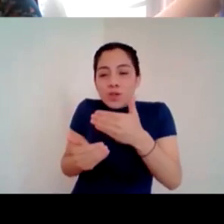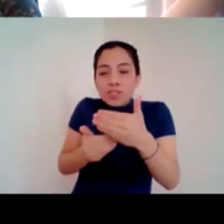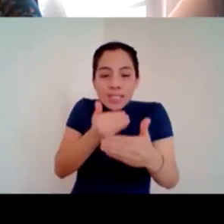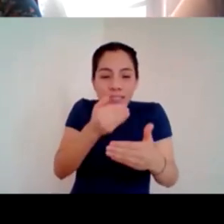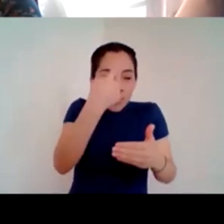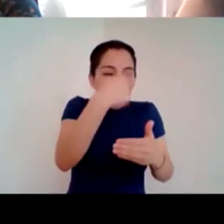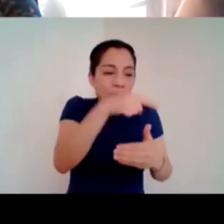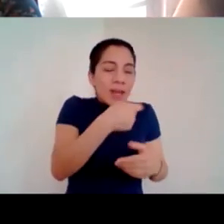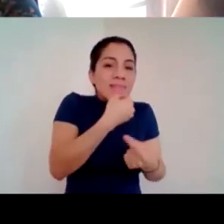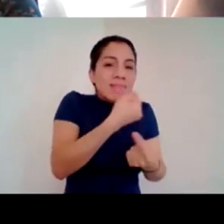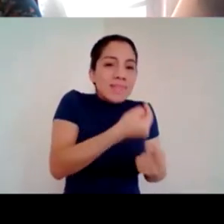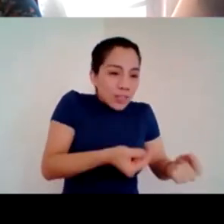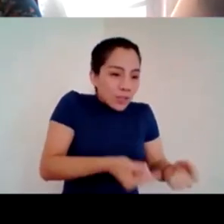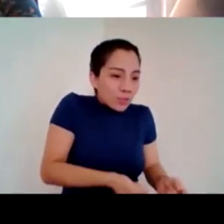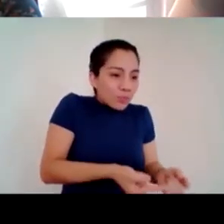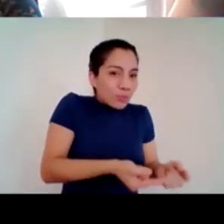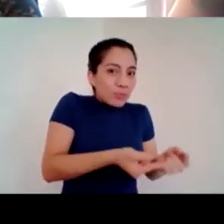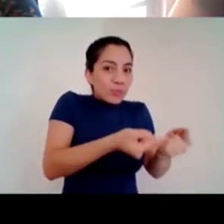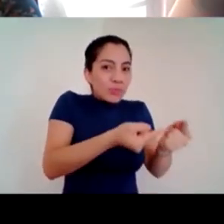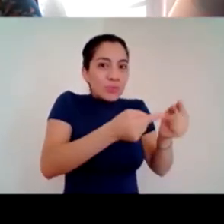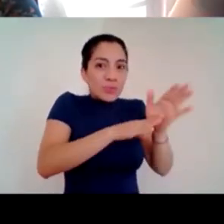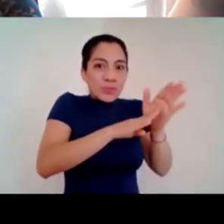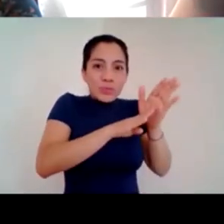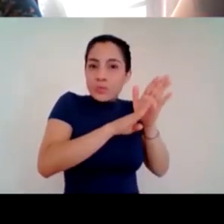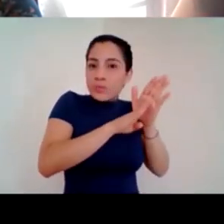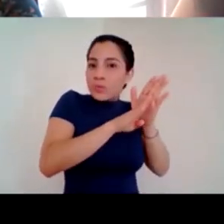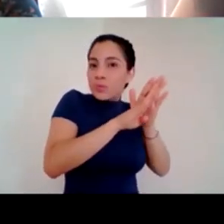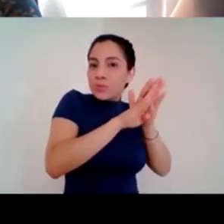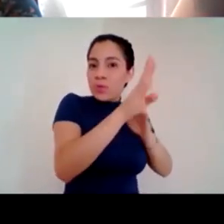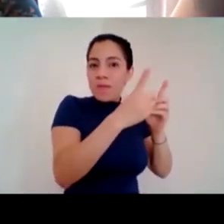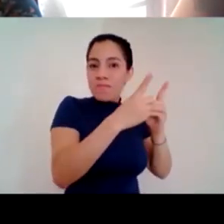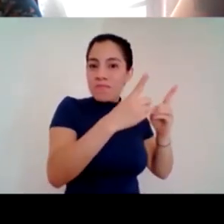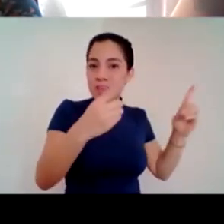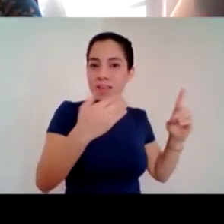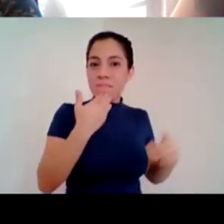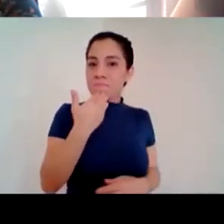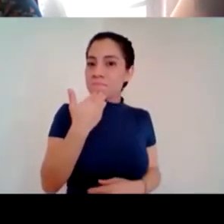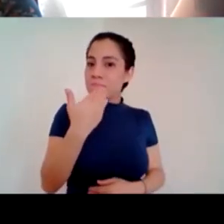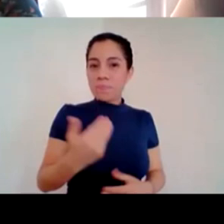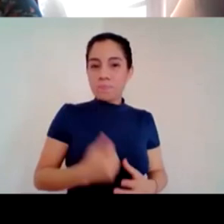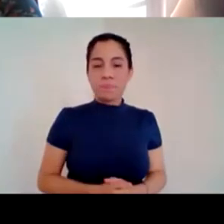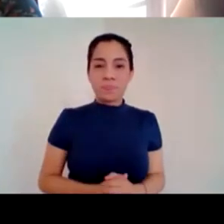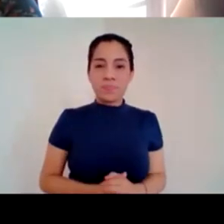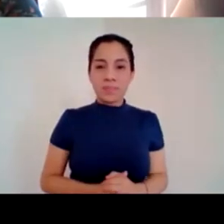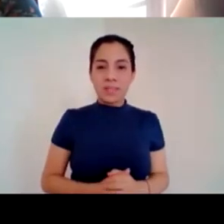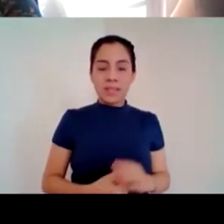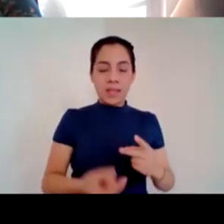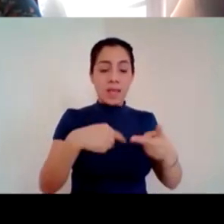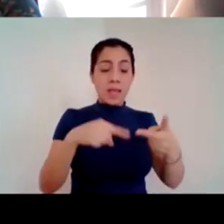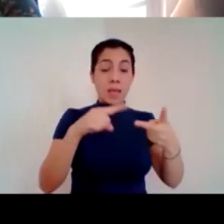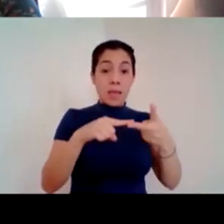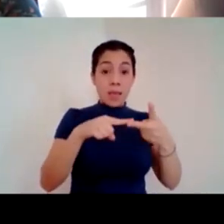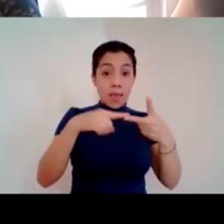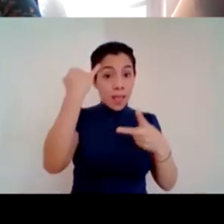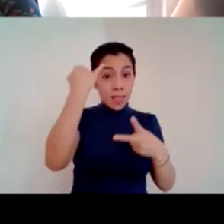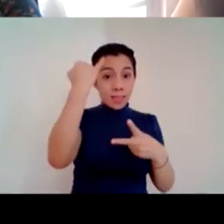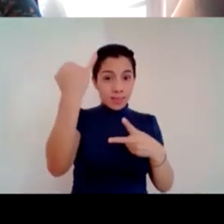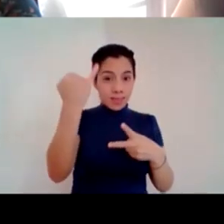una segunda idea que quisiera decir nosotros somos